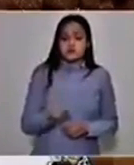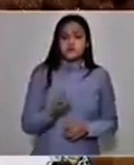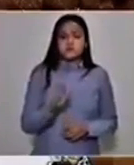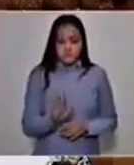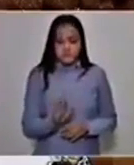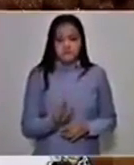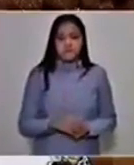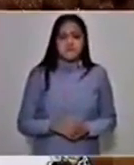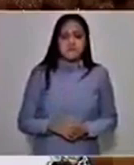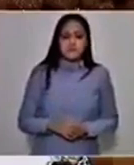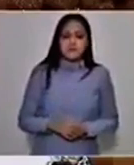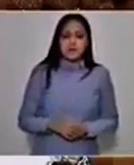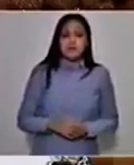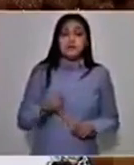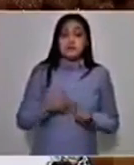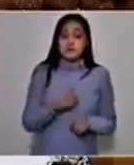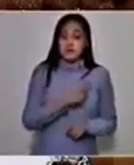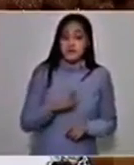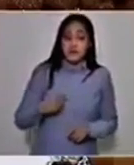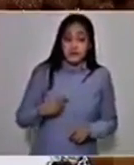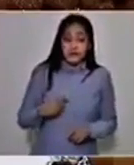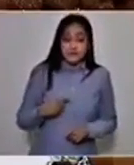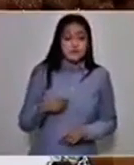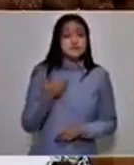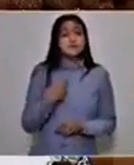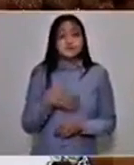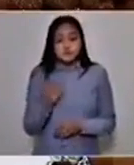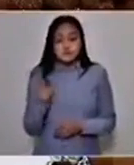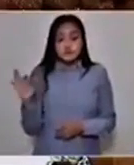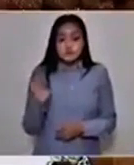que tenía que ser,